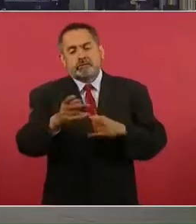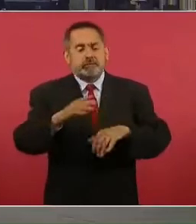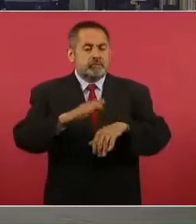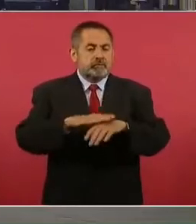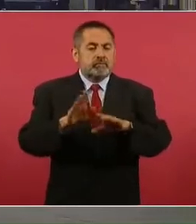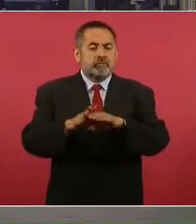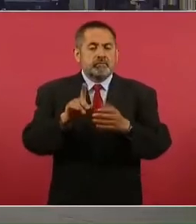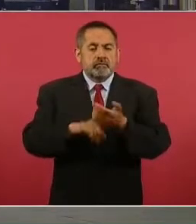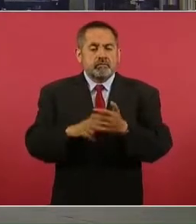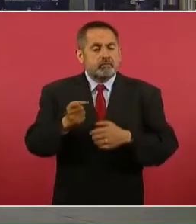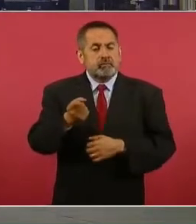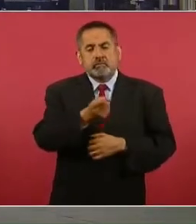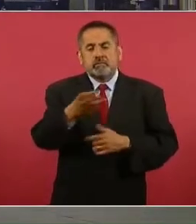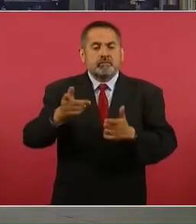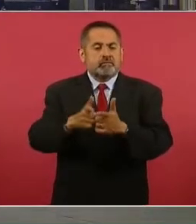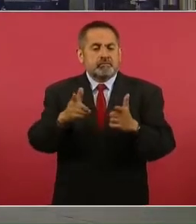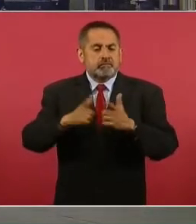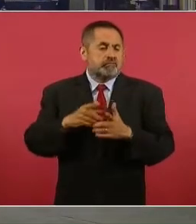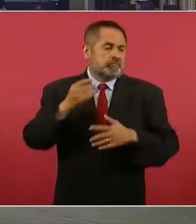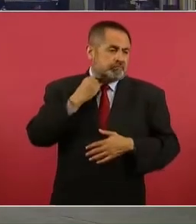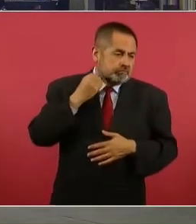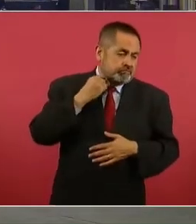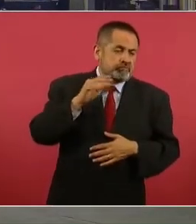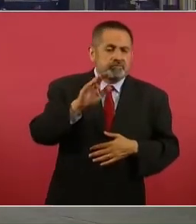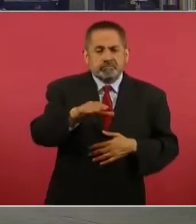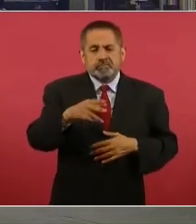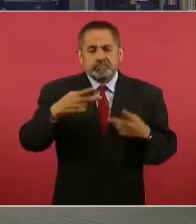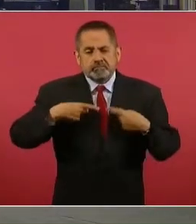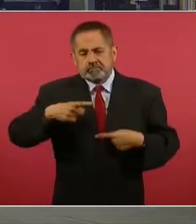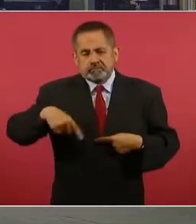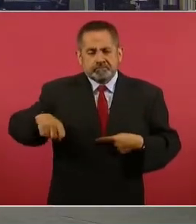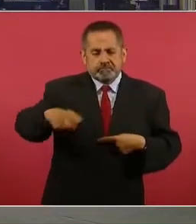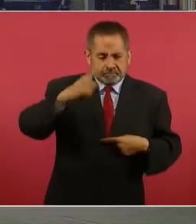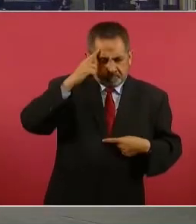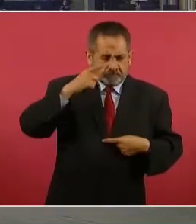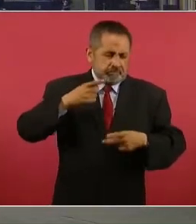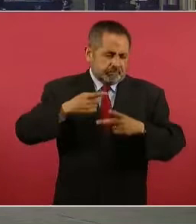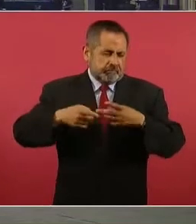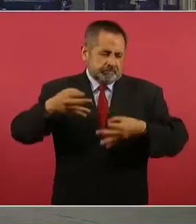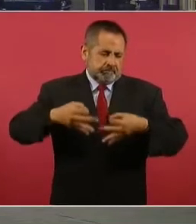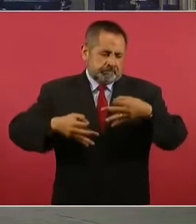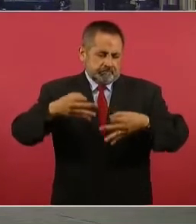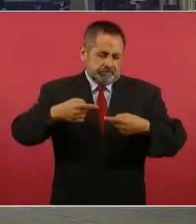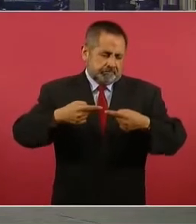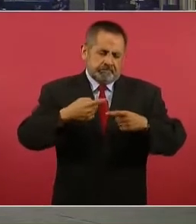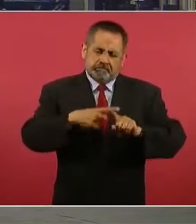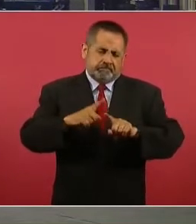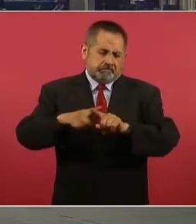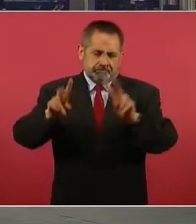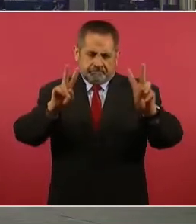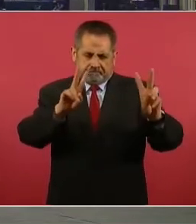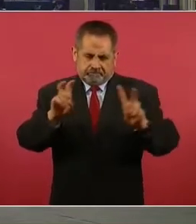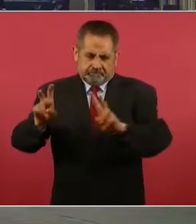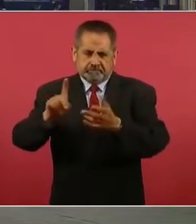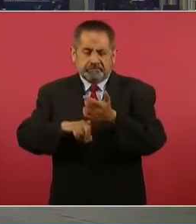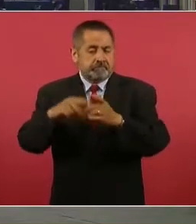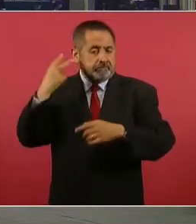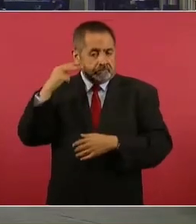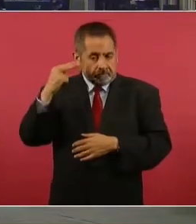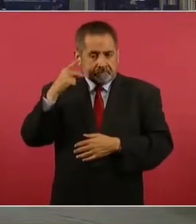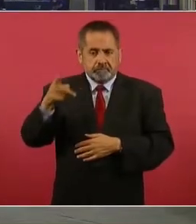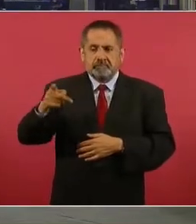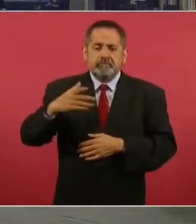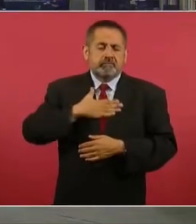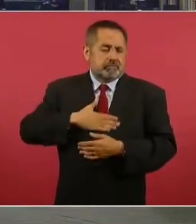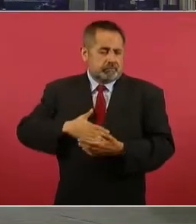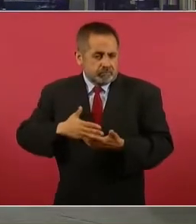Estado por diferentes agrupaciones de abogados y también por ciudadanos que viven procesos judiciales de diversa naturaleza en Veracruz, el acceso a la